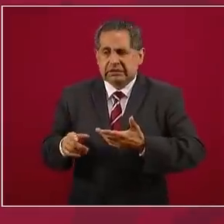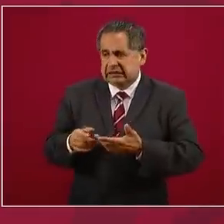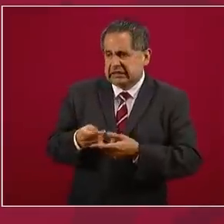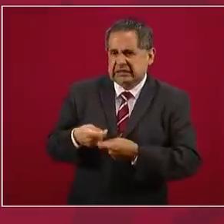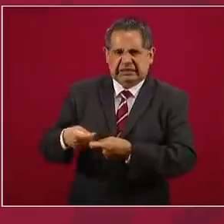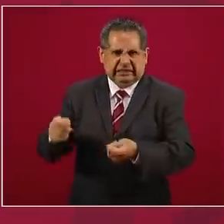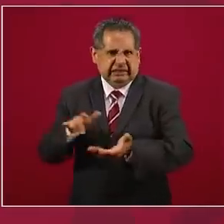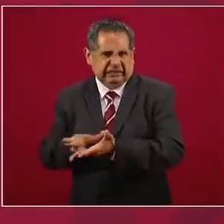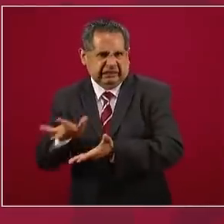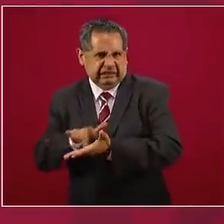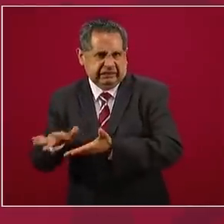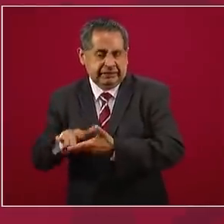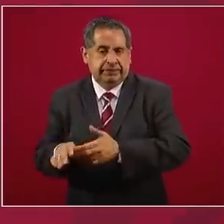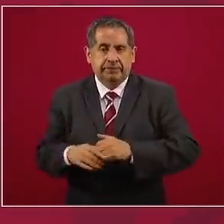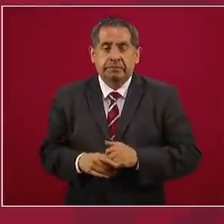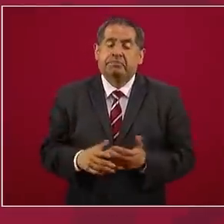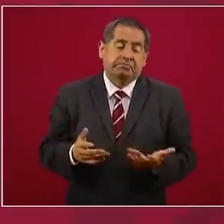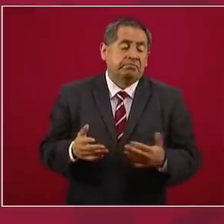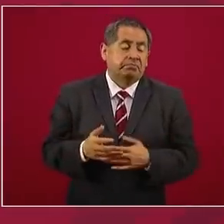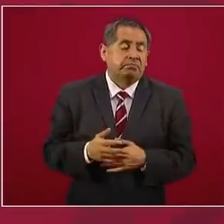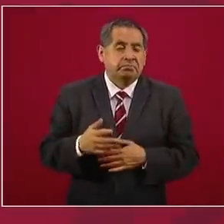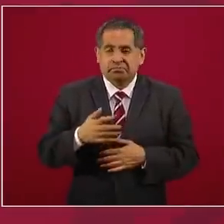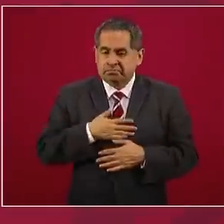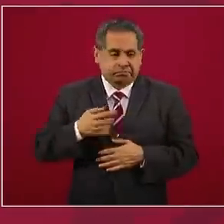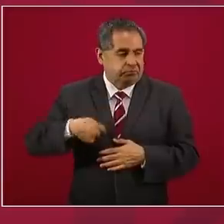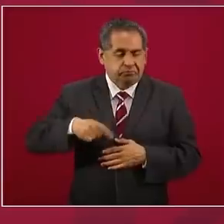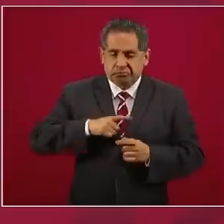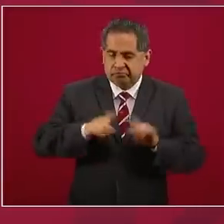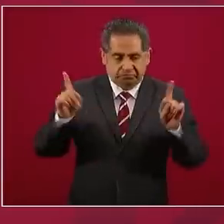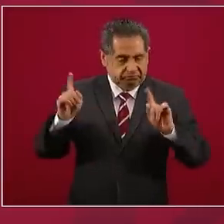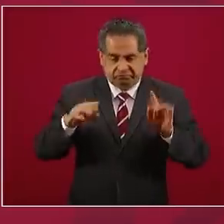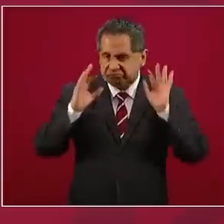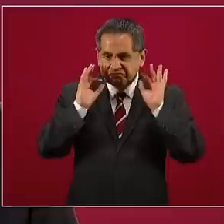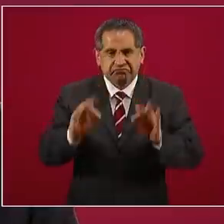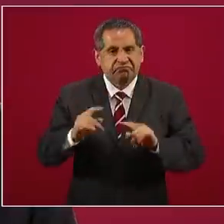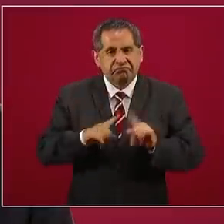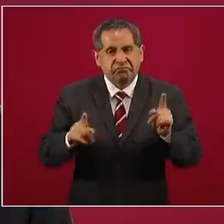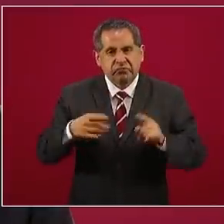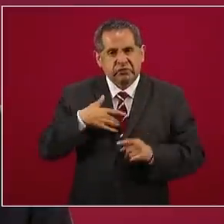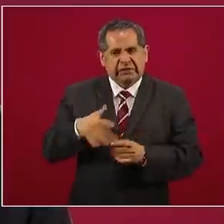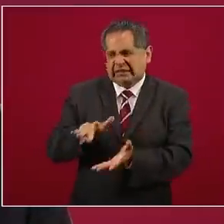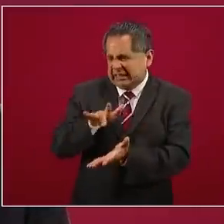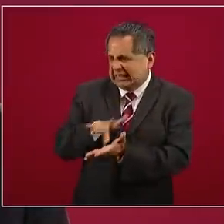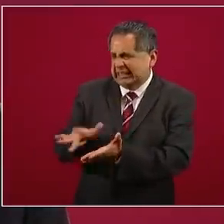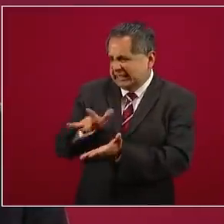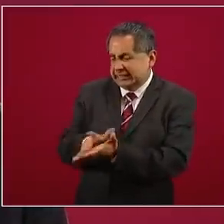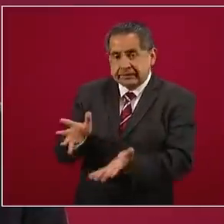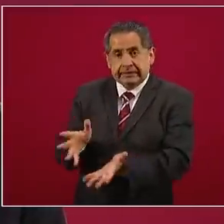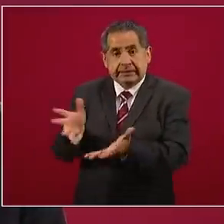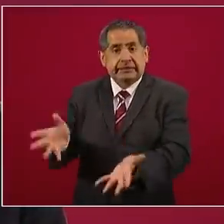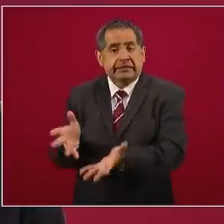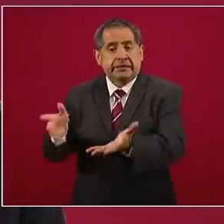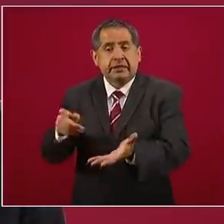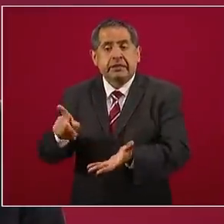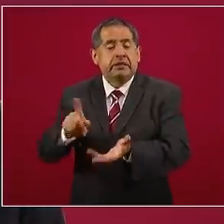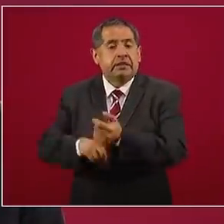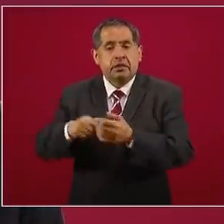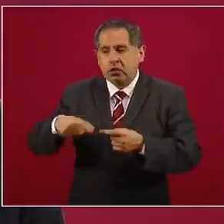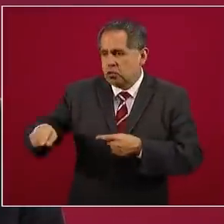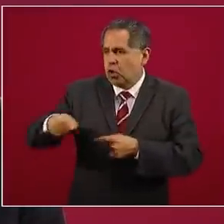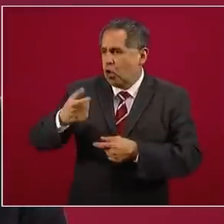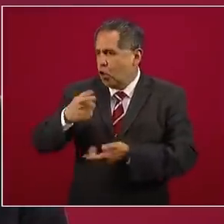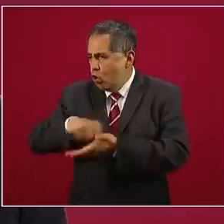abajo. Nosotros ahora lo hicimos de otra manera, impulsando básicamente el